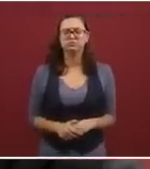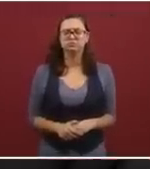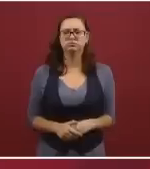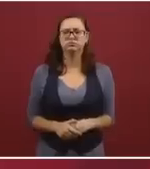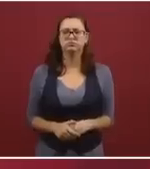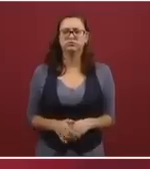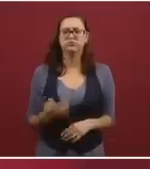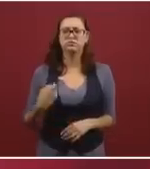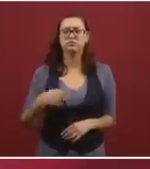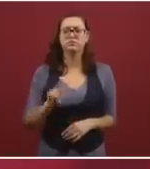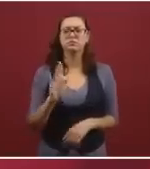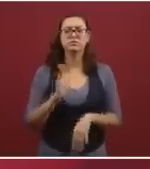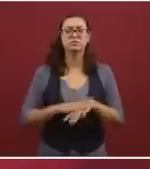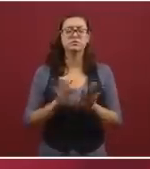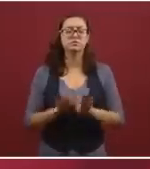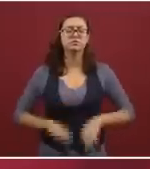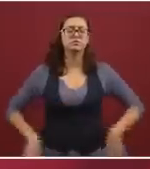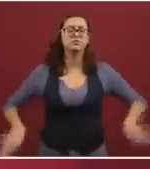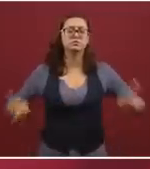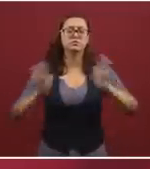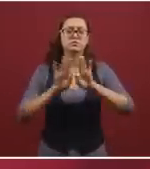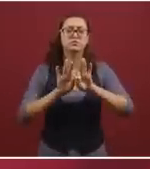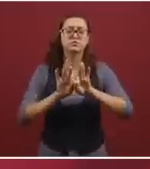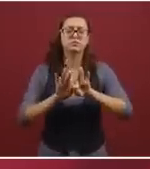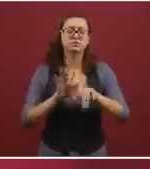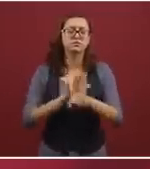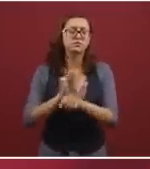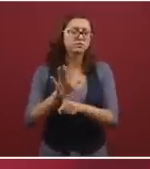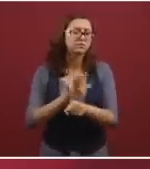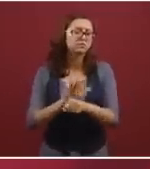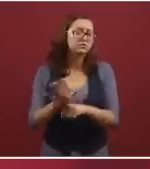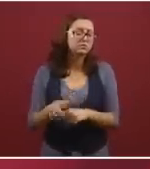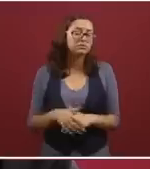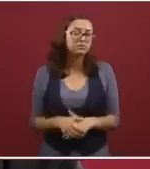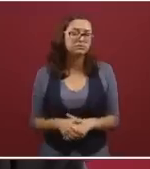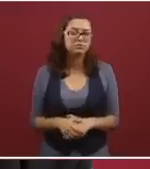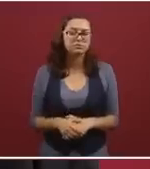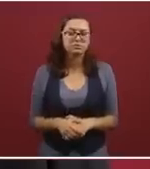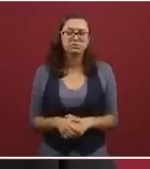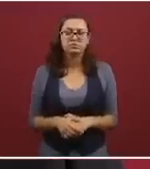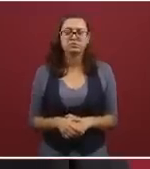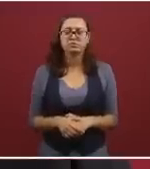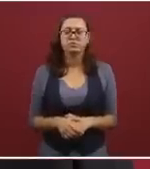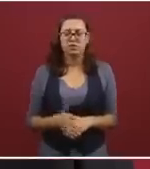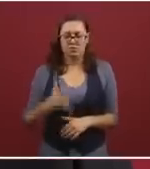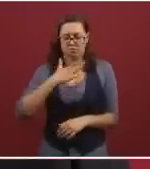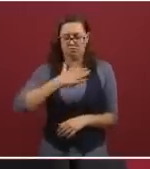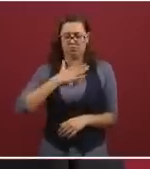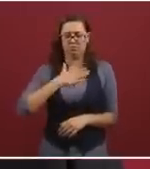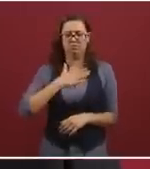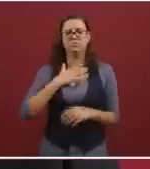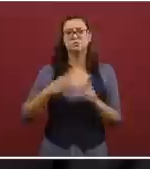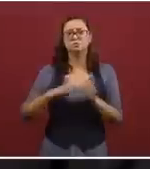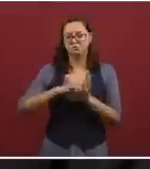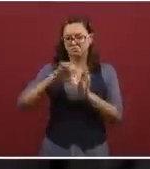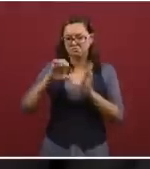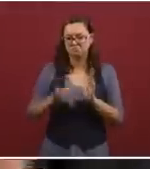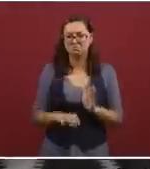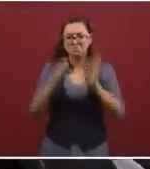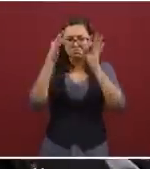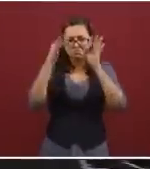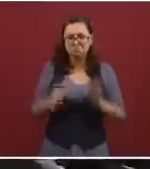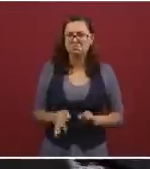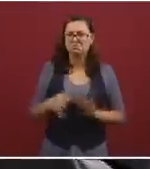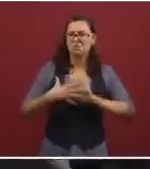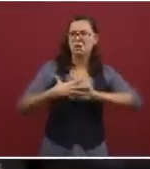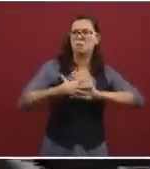que cualquier otra cosa, lo que consideramos más importante, es gobernar con el ejemplo. Eso es